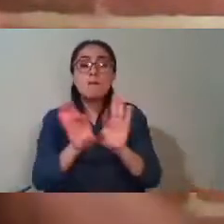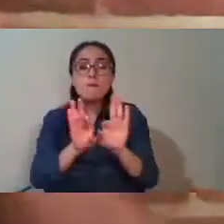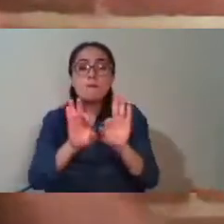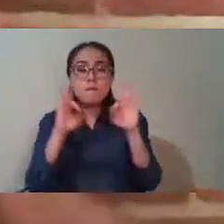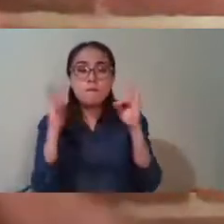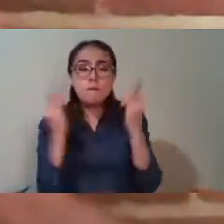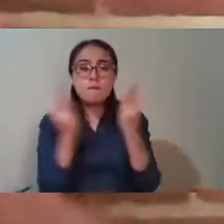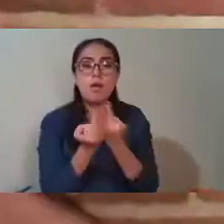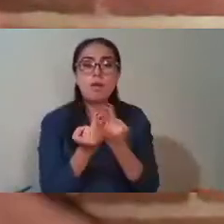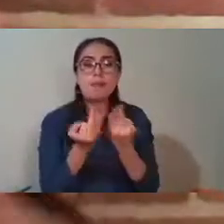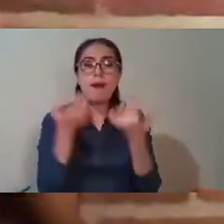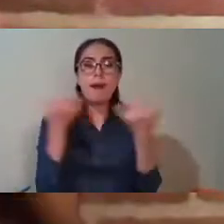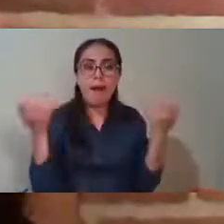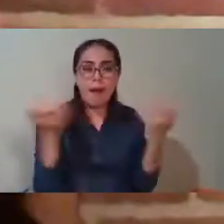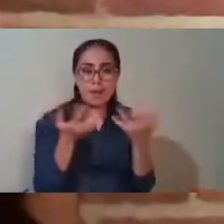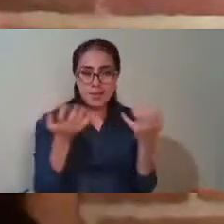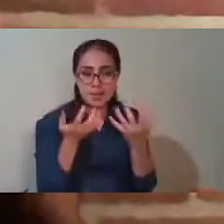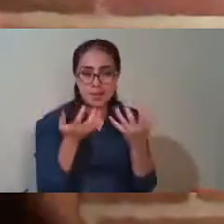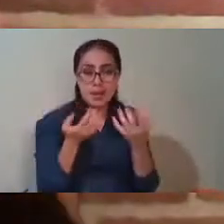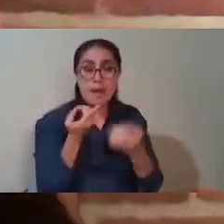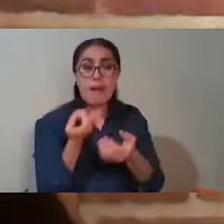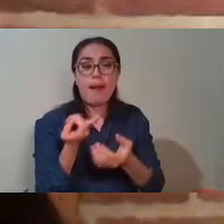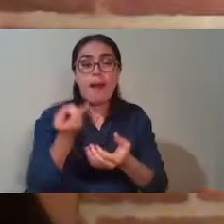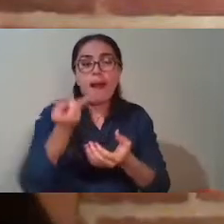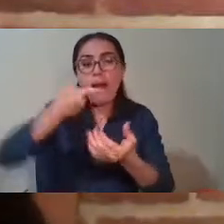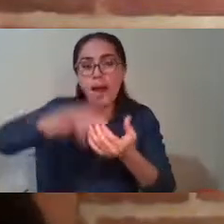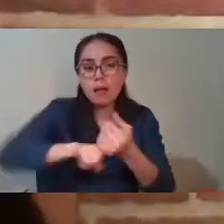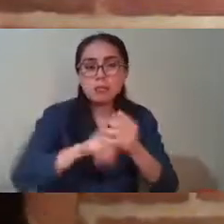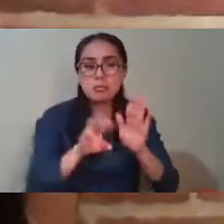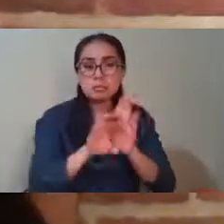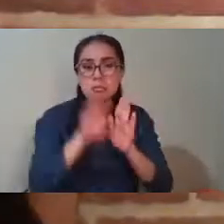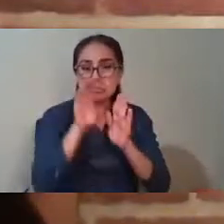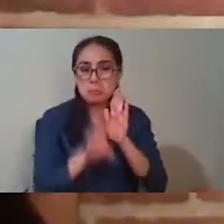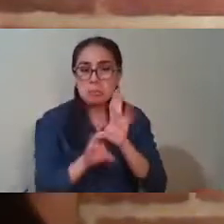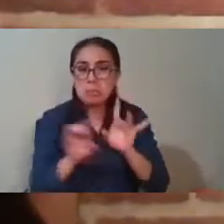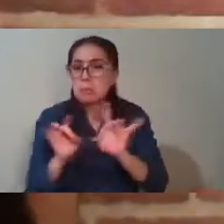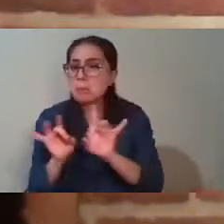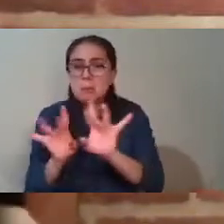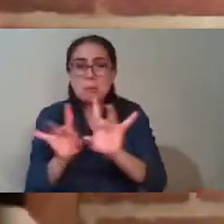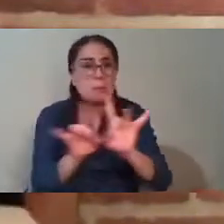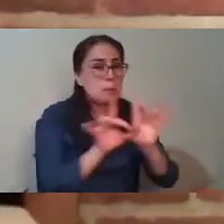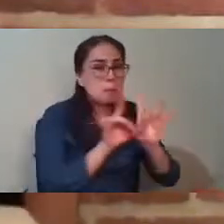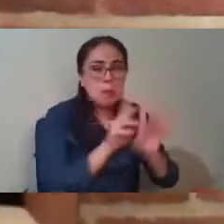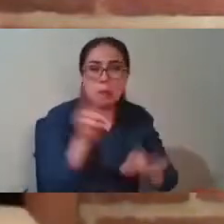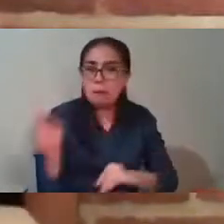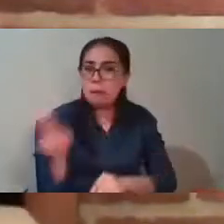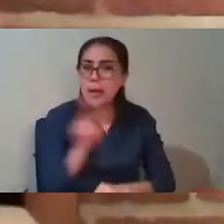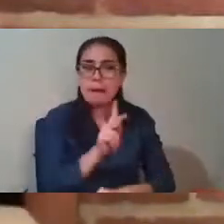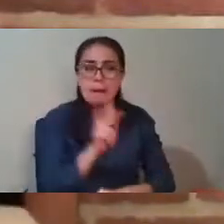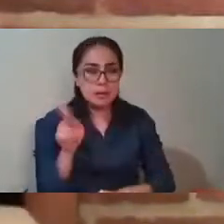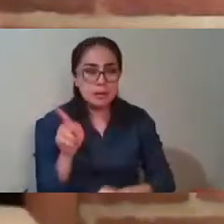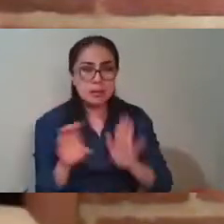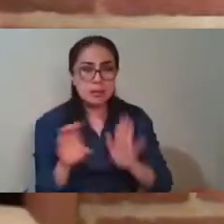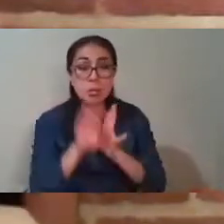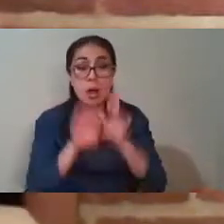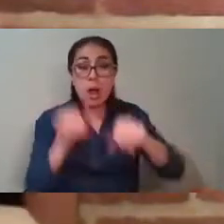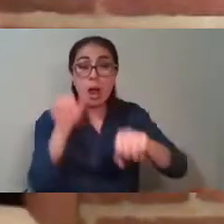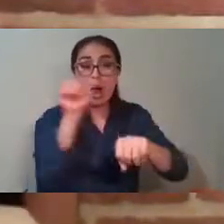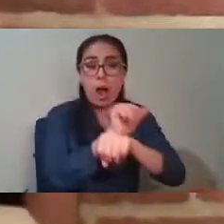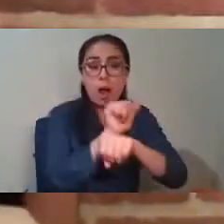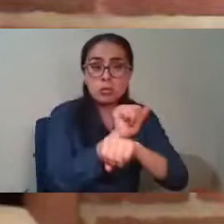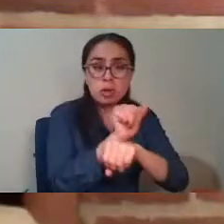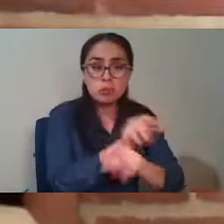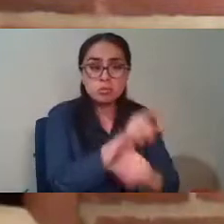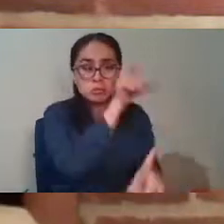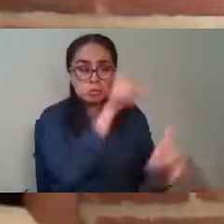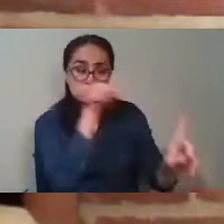un modelo creado por pocas coincidencias, que son las que el actor puede reproducir,